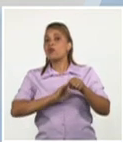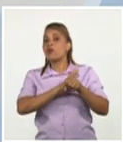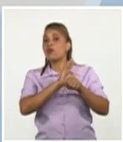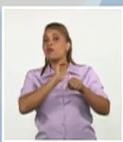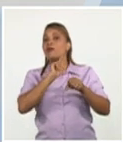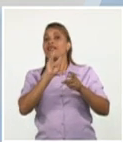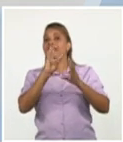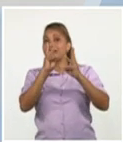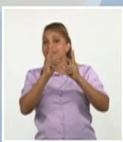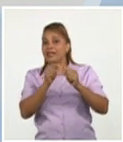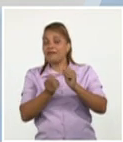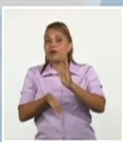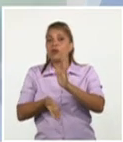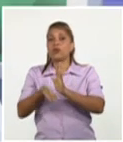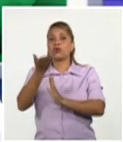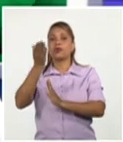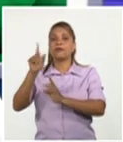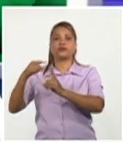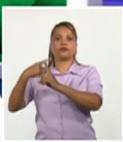ido confirmando.